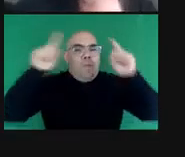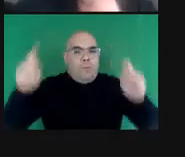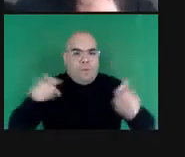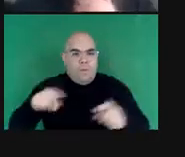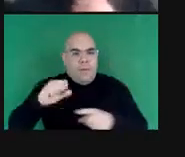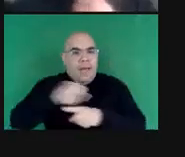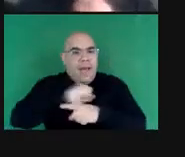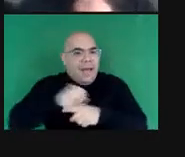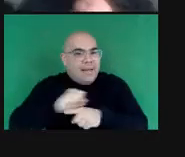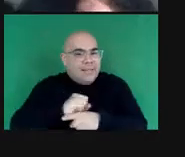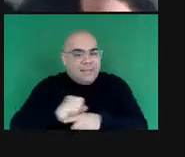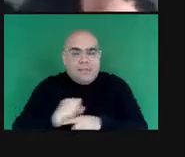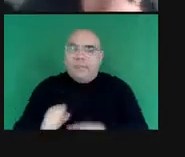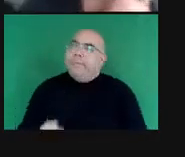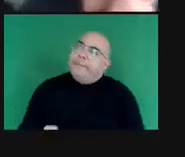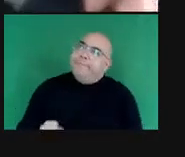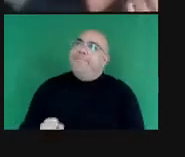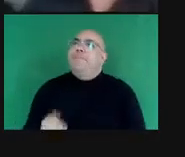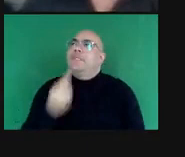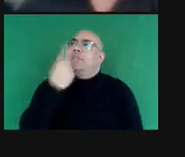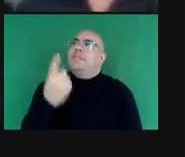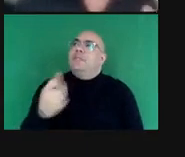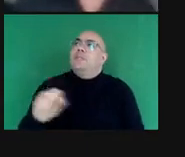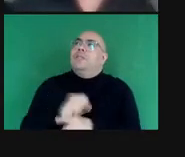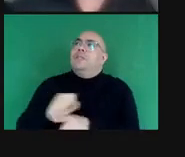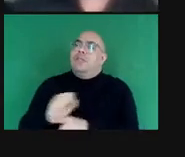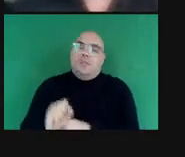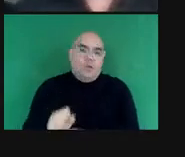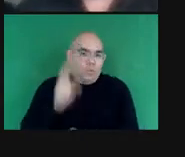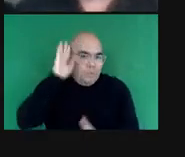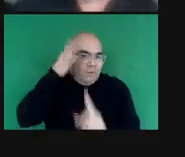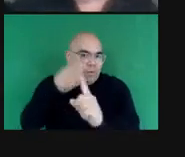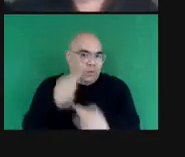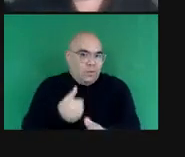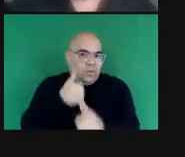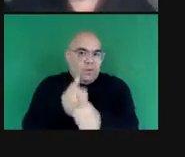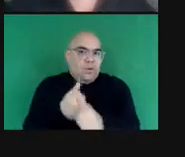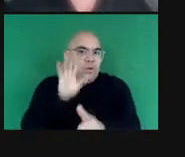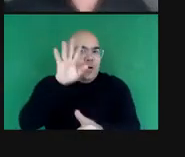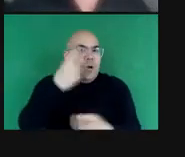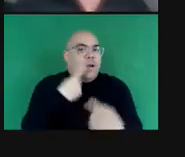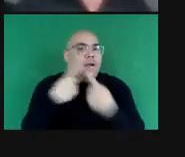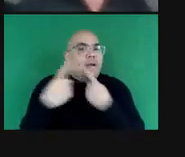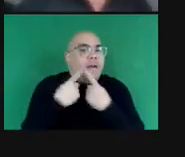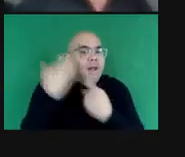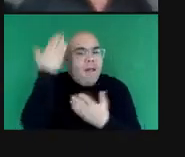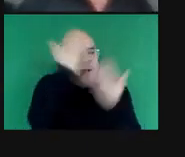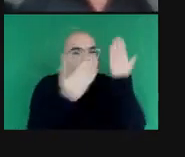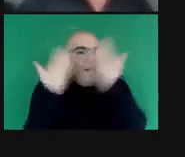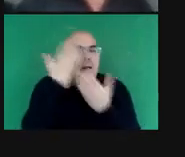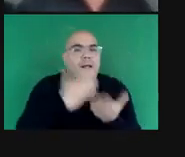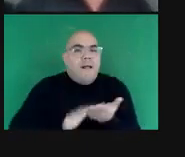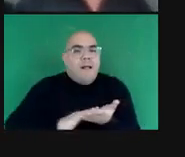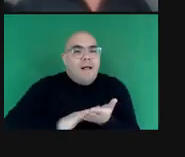ejercicio únicamente de la intervención, sino de la negociación y el diálogo con lo precedente.